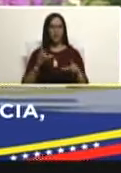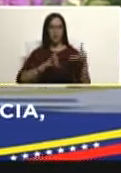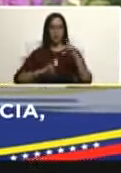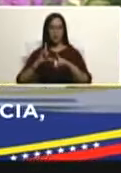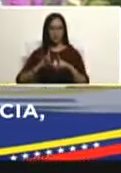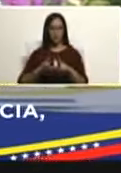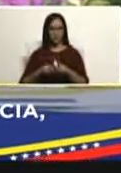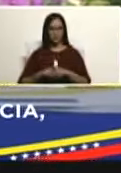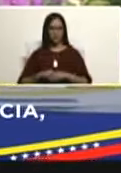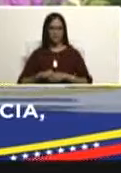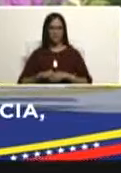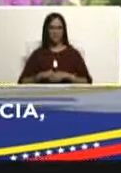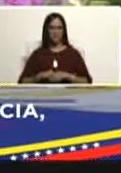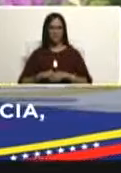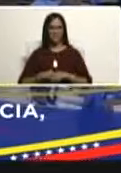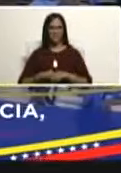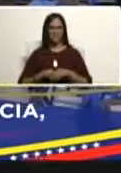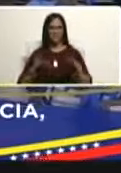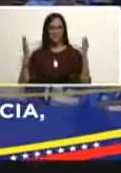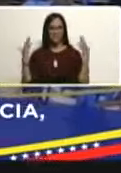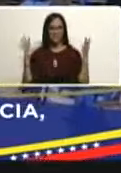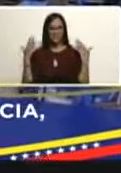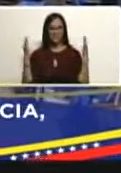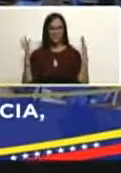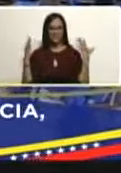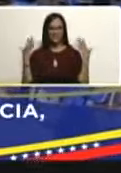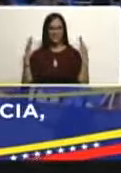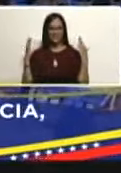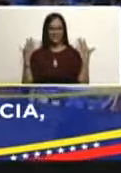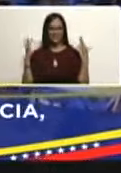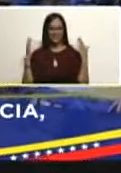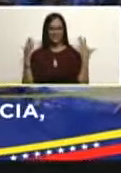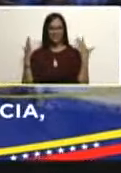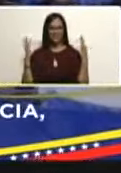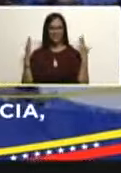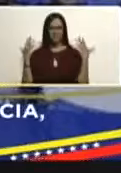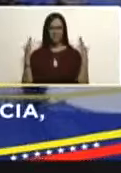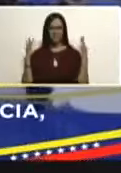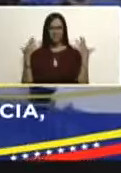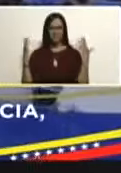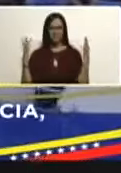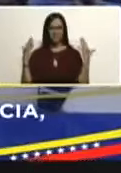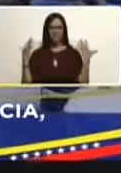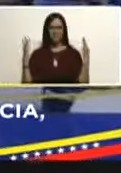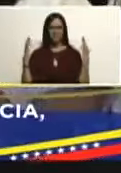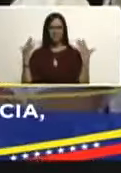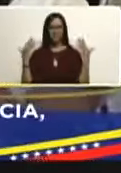académicos.